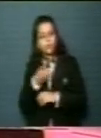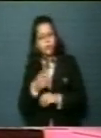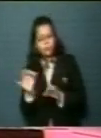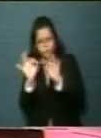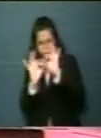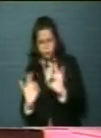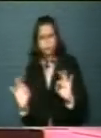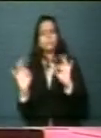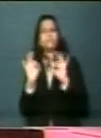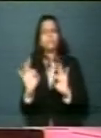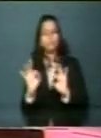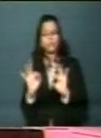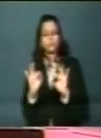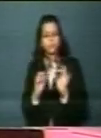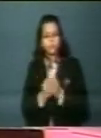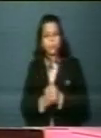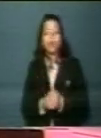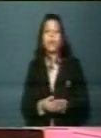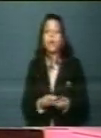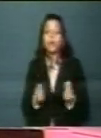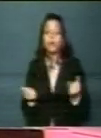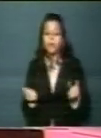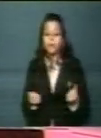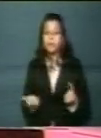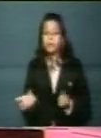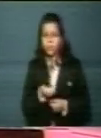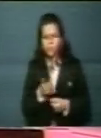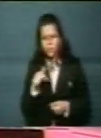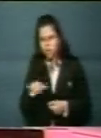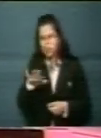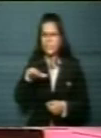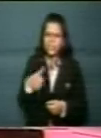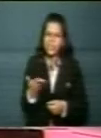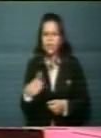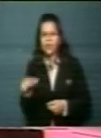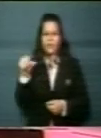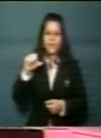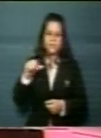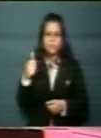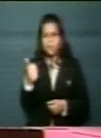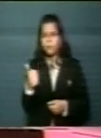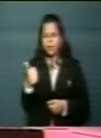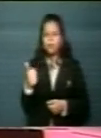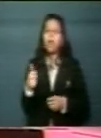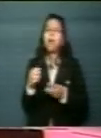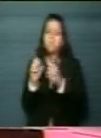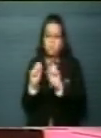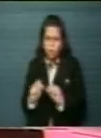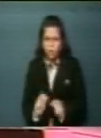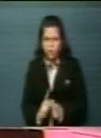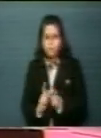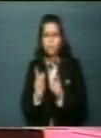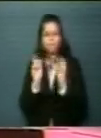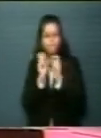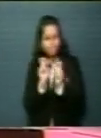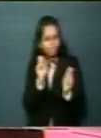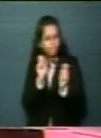bien, corregir lo que está más o menos bien y desechar definitivamente lo que está